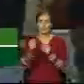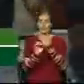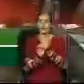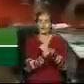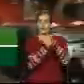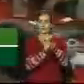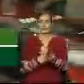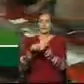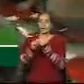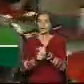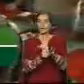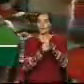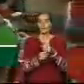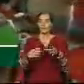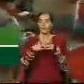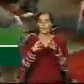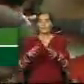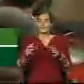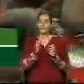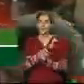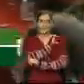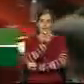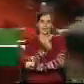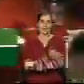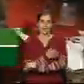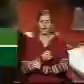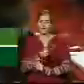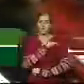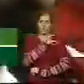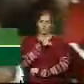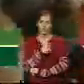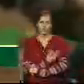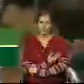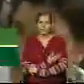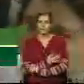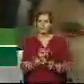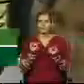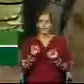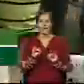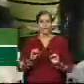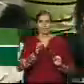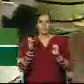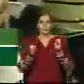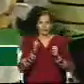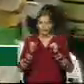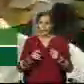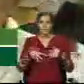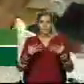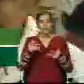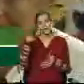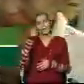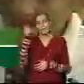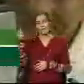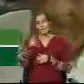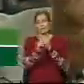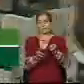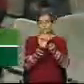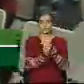Delta. Reciba esta energía, esta potencia de ánimo que está dando el pueblo del